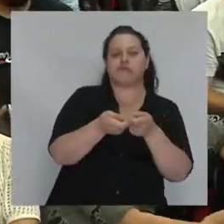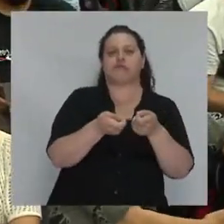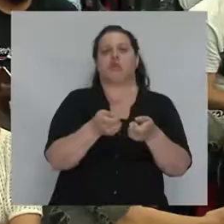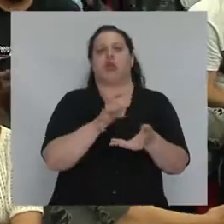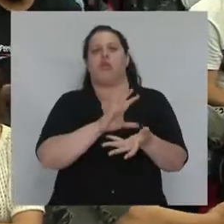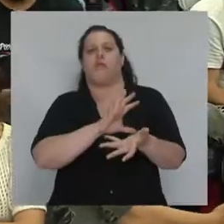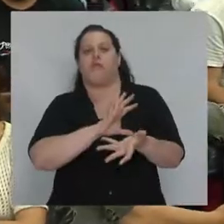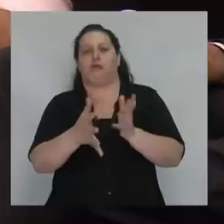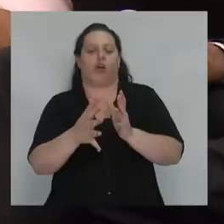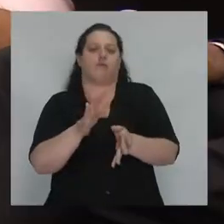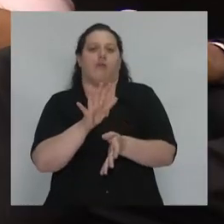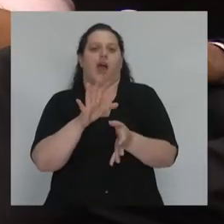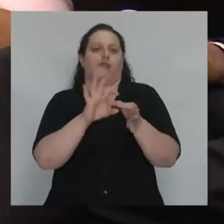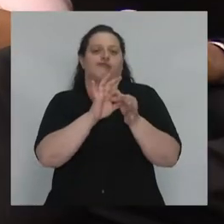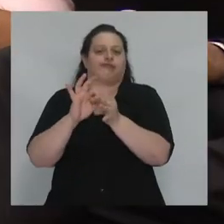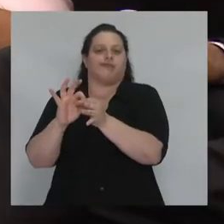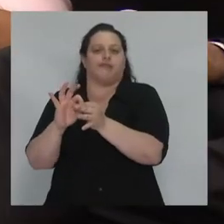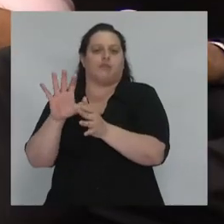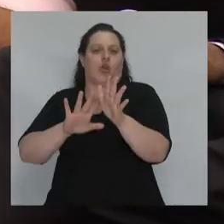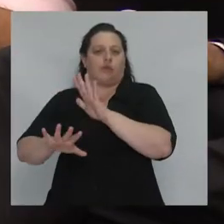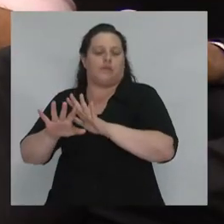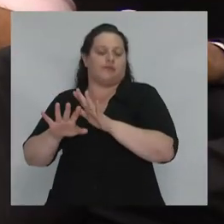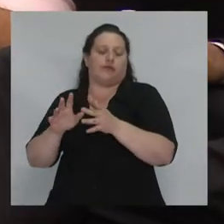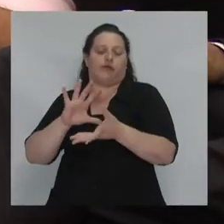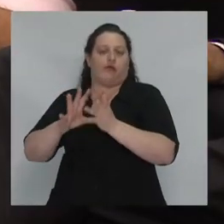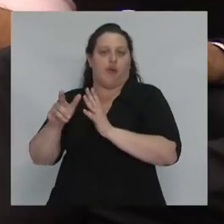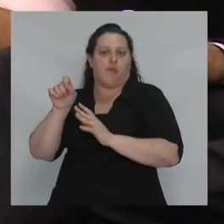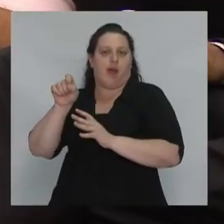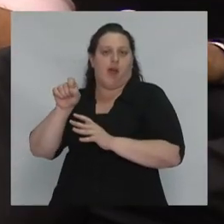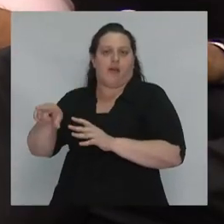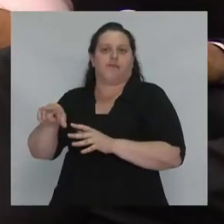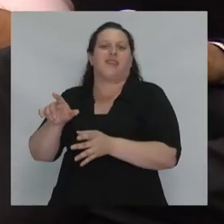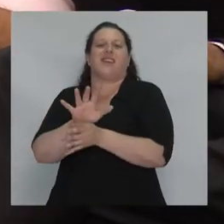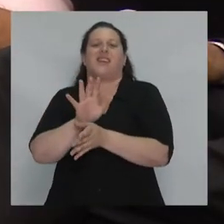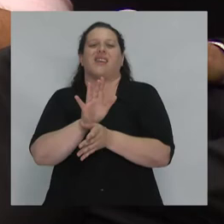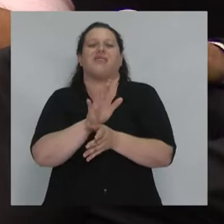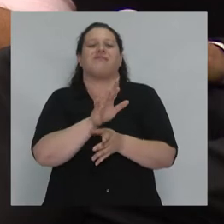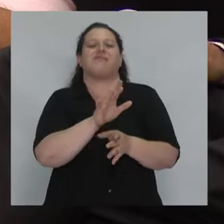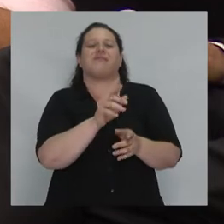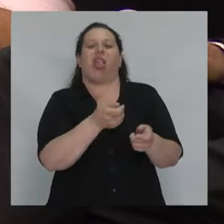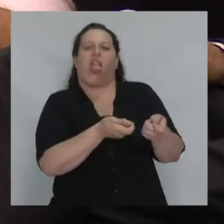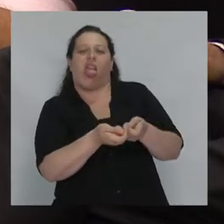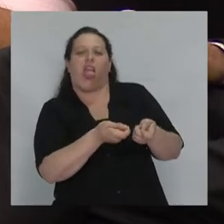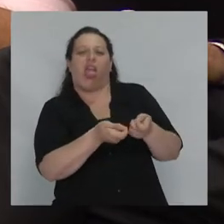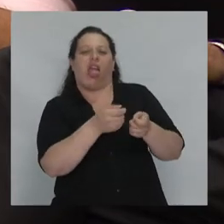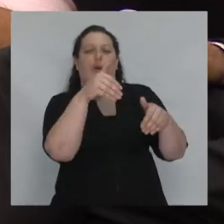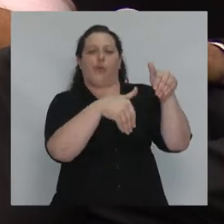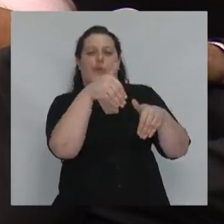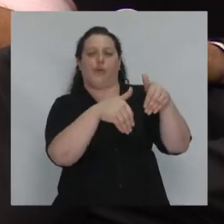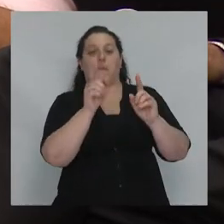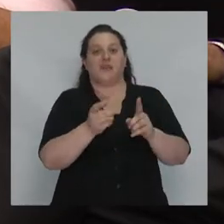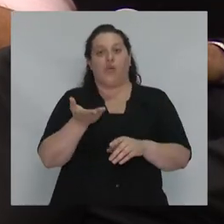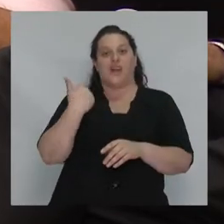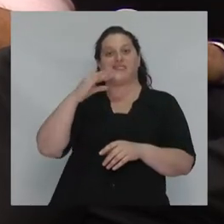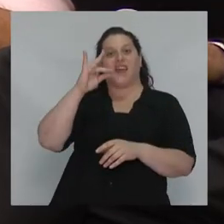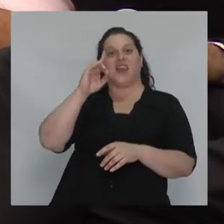arbitrario, fascista, que de alguna manera condicionó las votaciones, como ayer explicaba Dilma Rousseff,